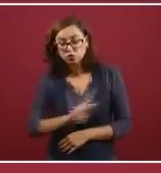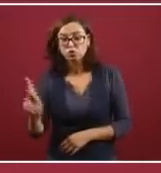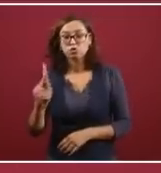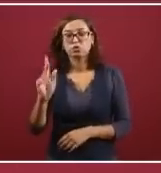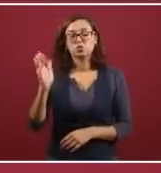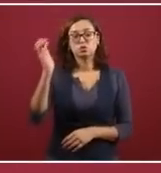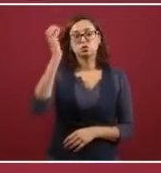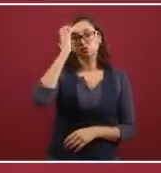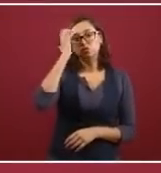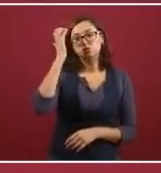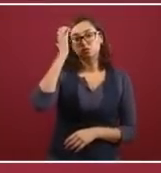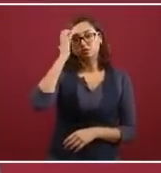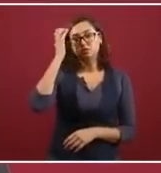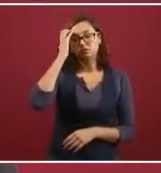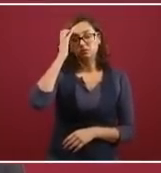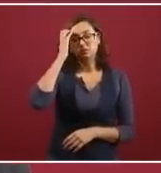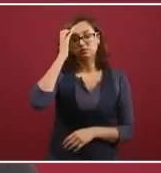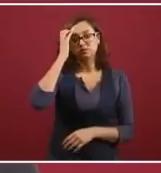que el